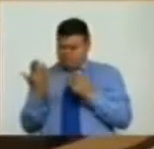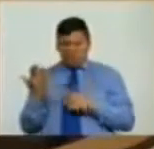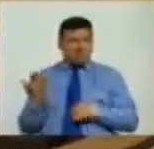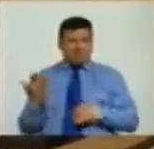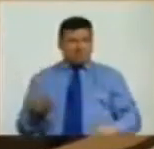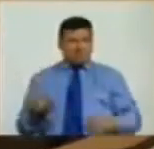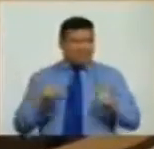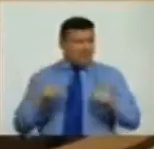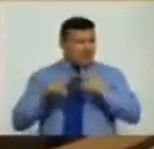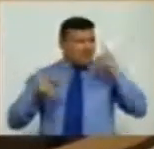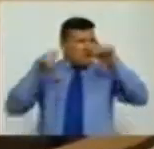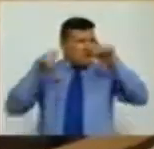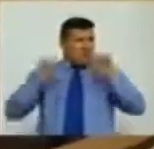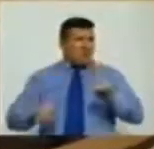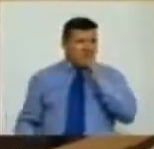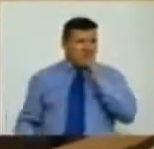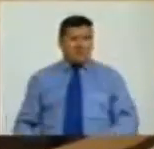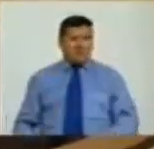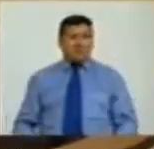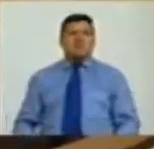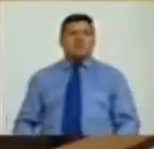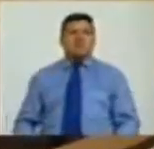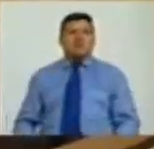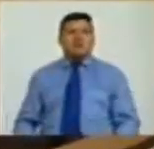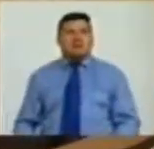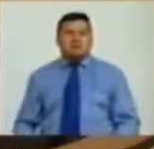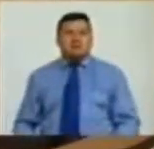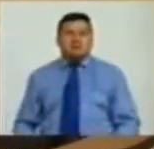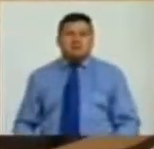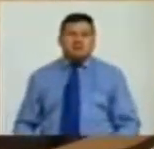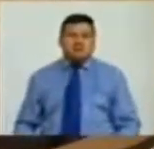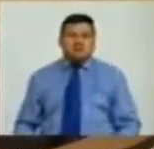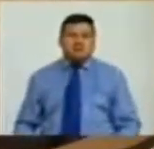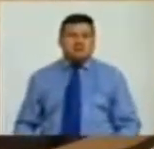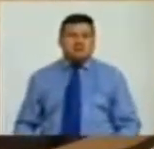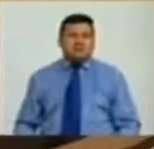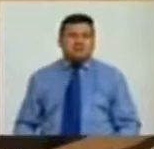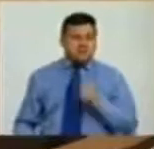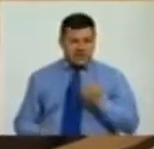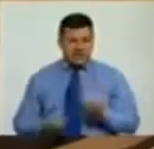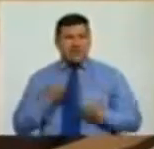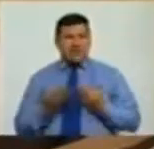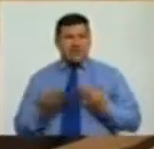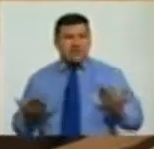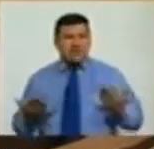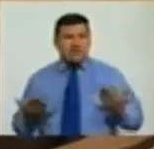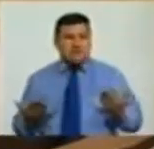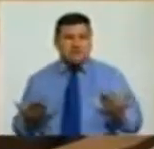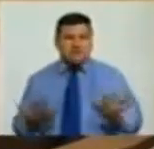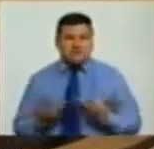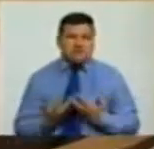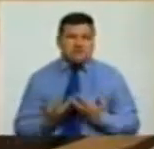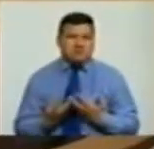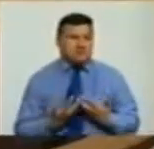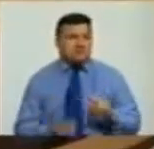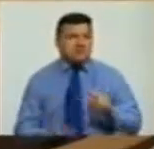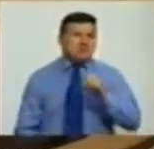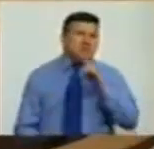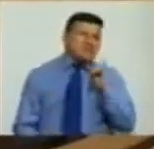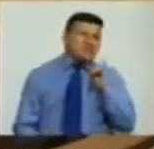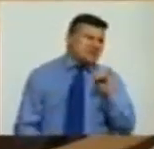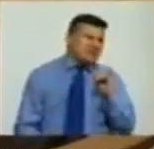aprobado. Y parte de los contrasentidos los expresa, no sabría yo decir si cínica